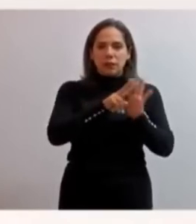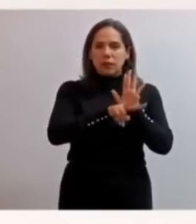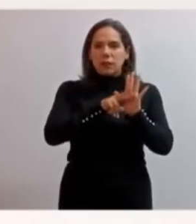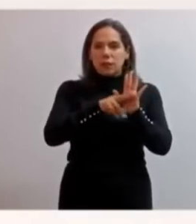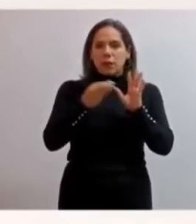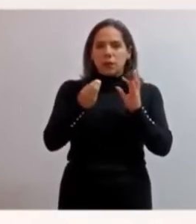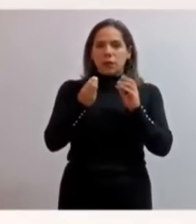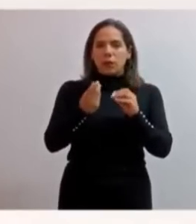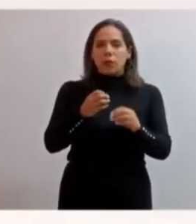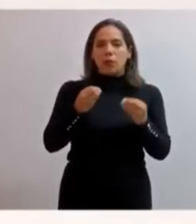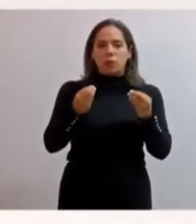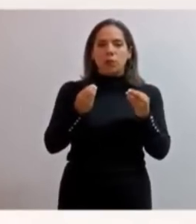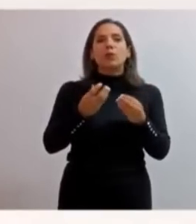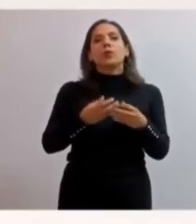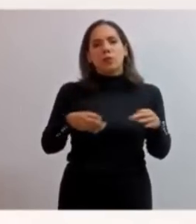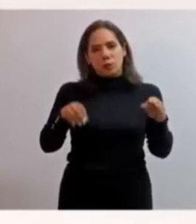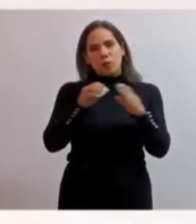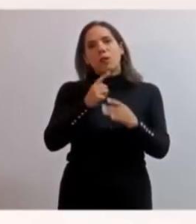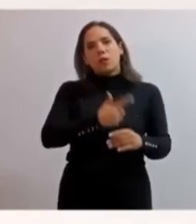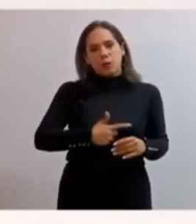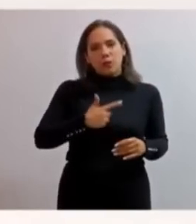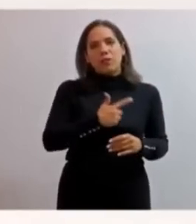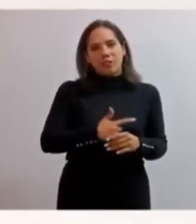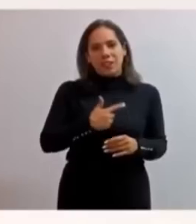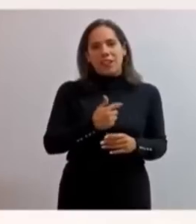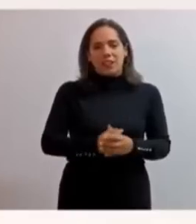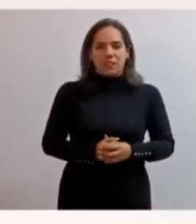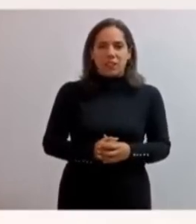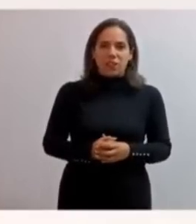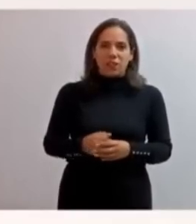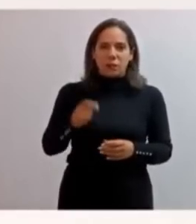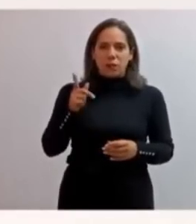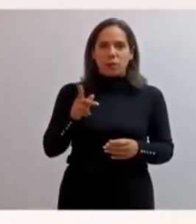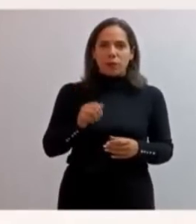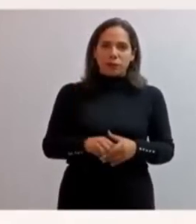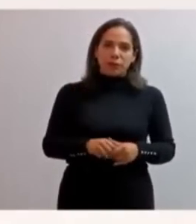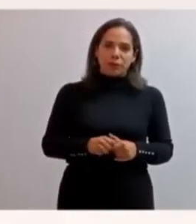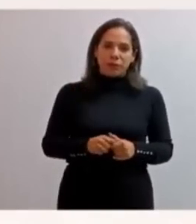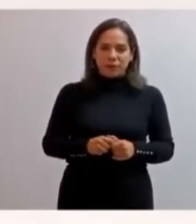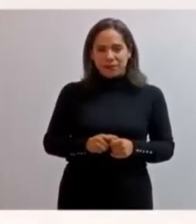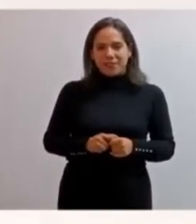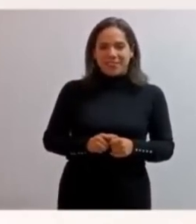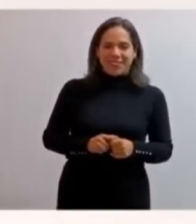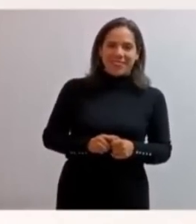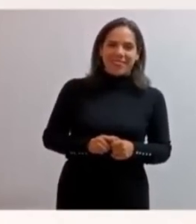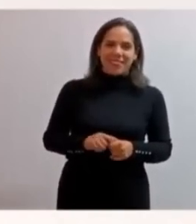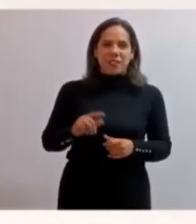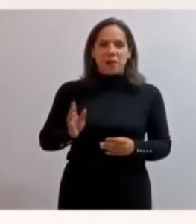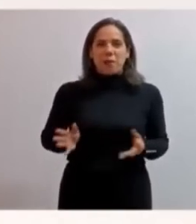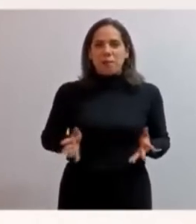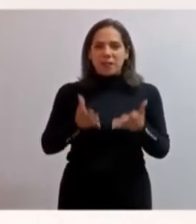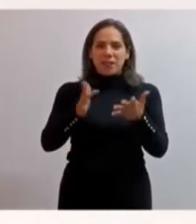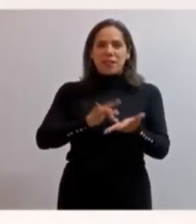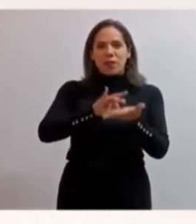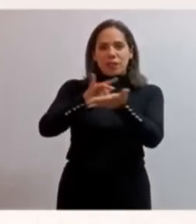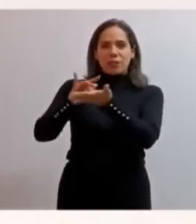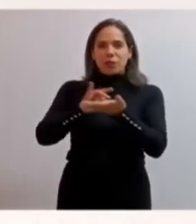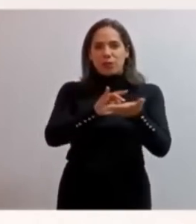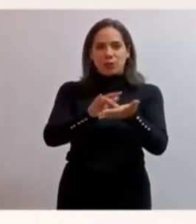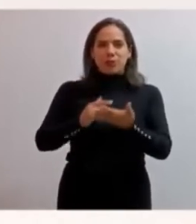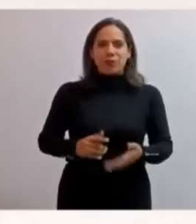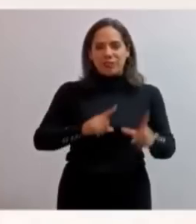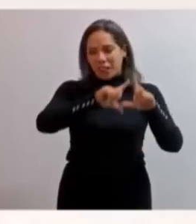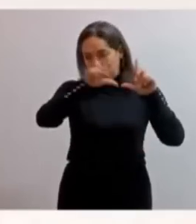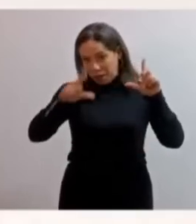estaría genial mañana en el CTE, interactuando con los colectivos de cada escuela del país. Bueno, por un lado va a